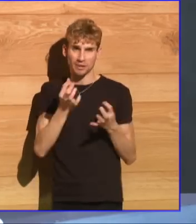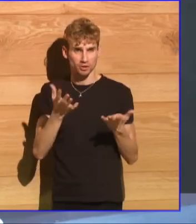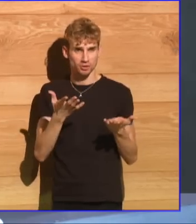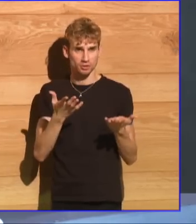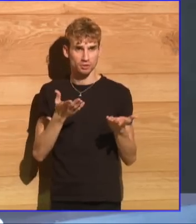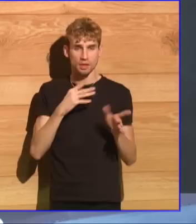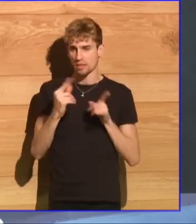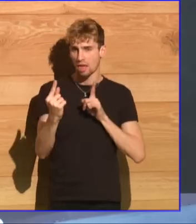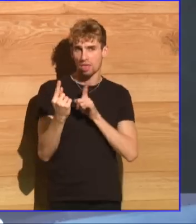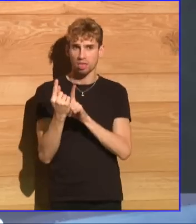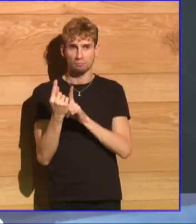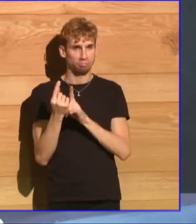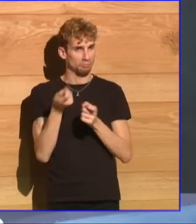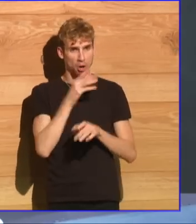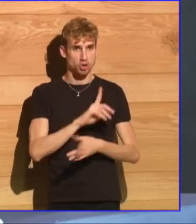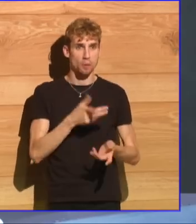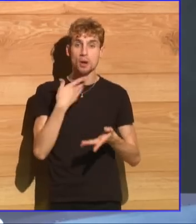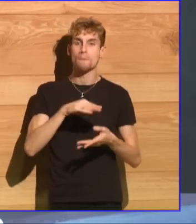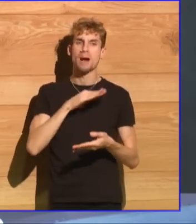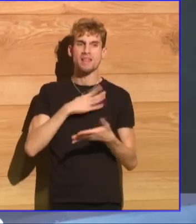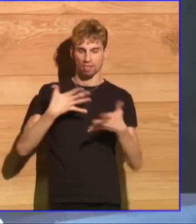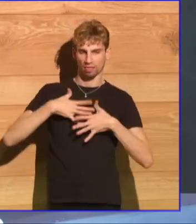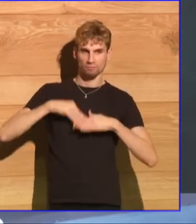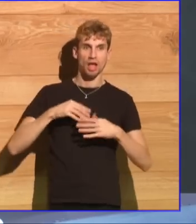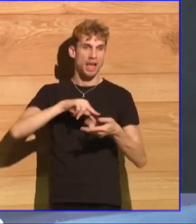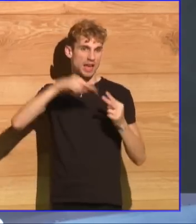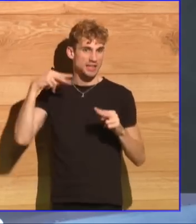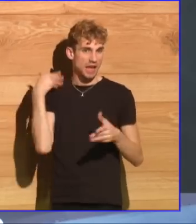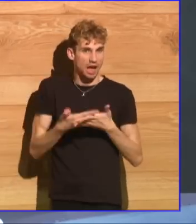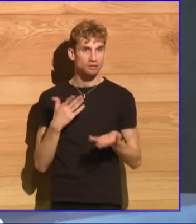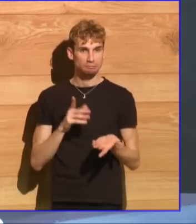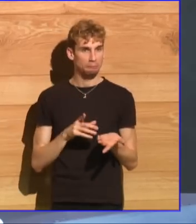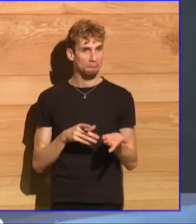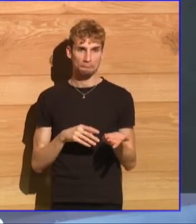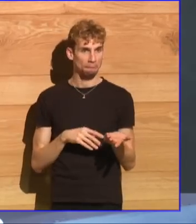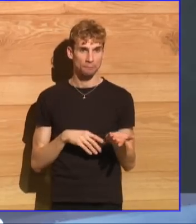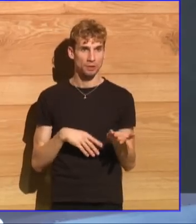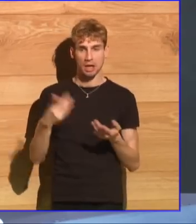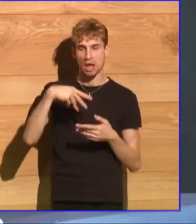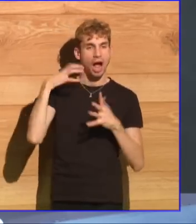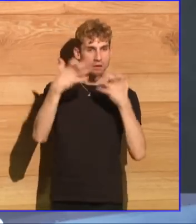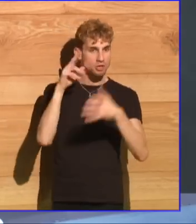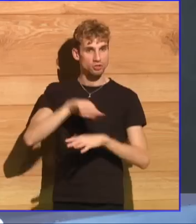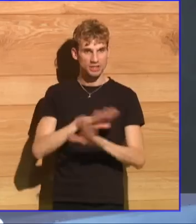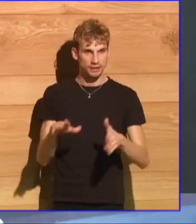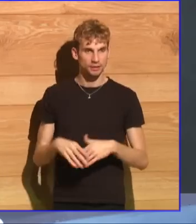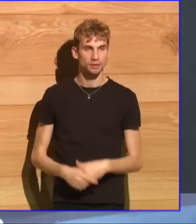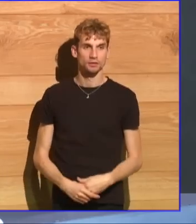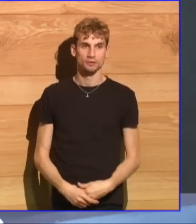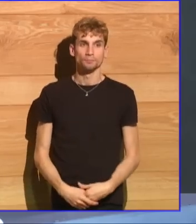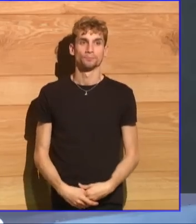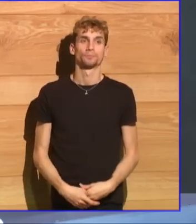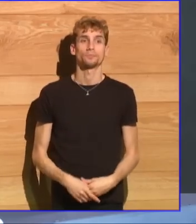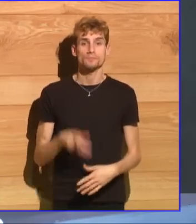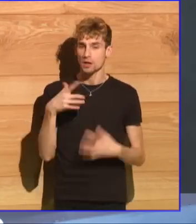general, pero no tienen la maldad heredada de su maestro titiritero, son animales. En fin, y